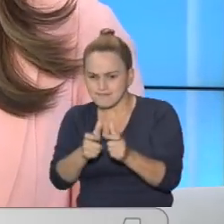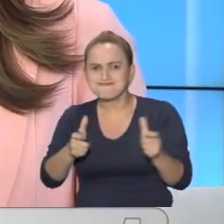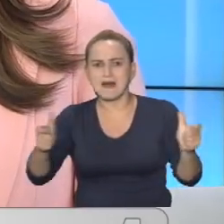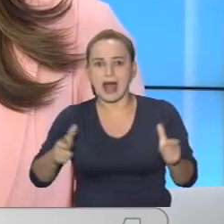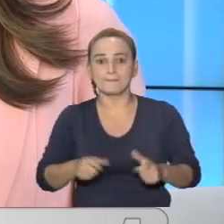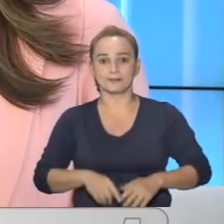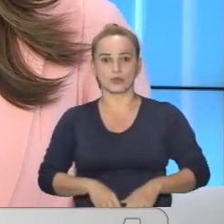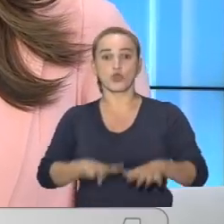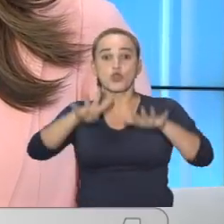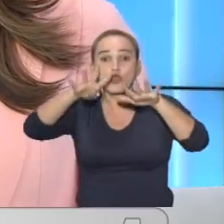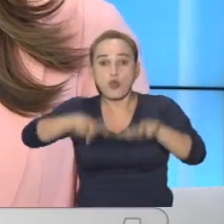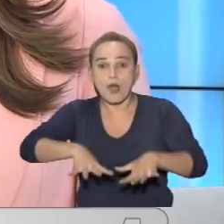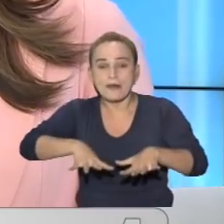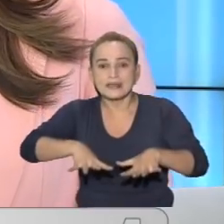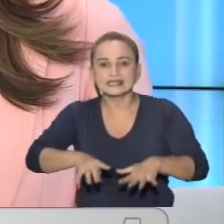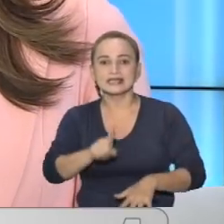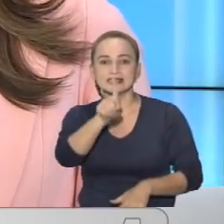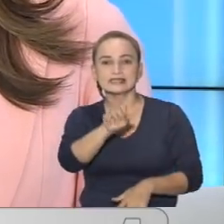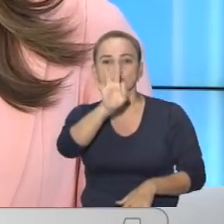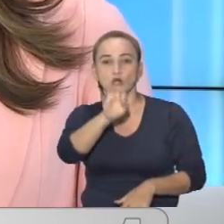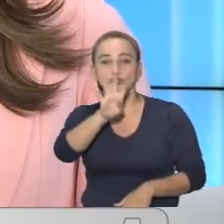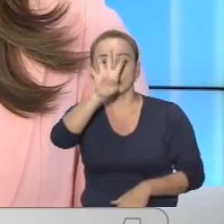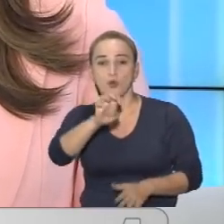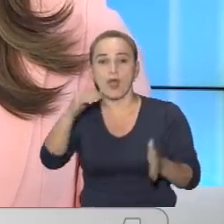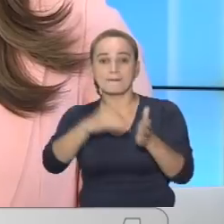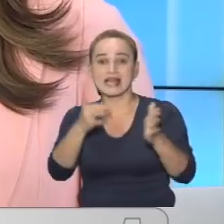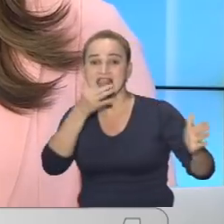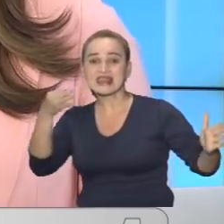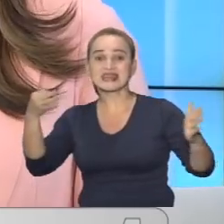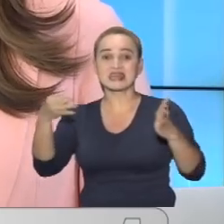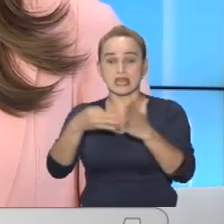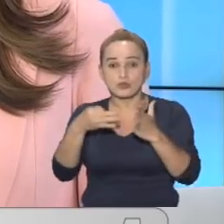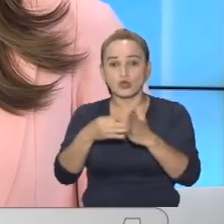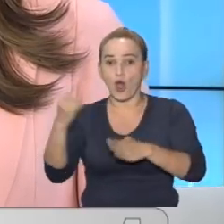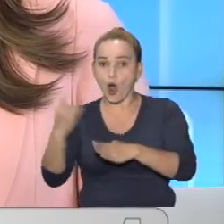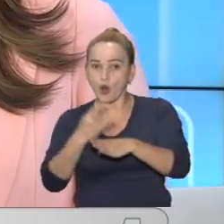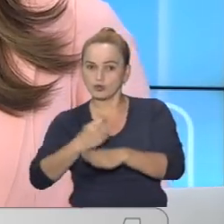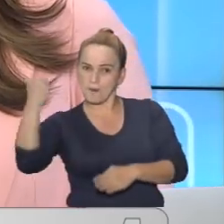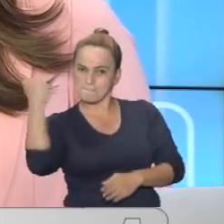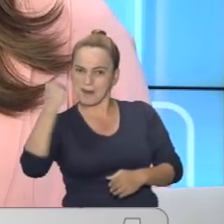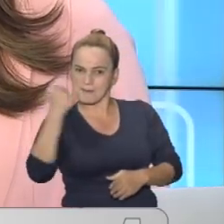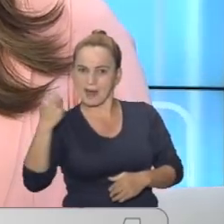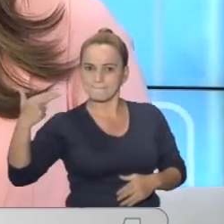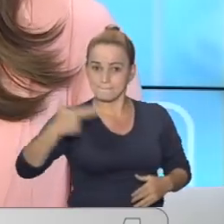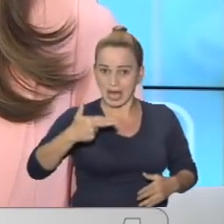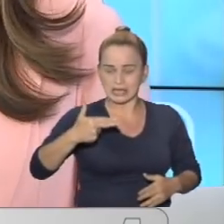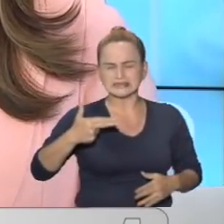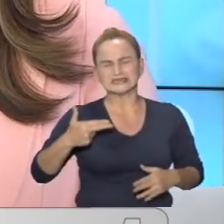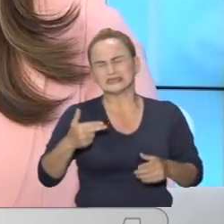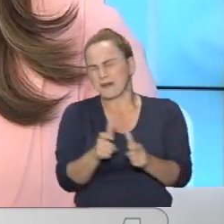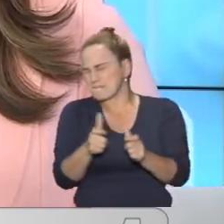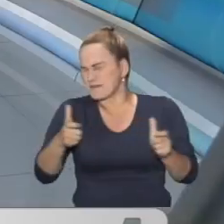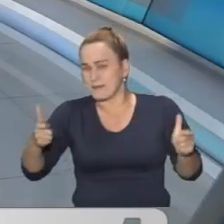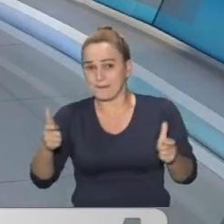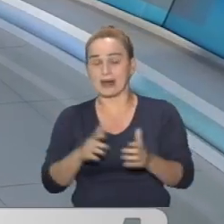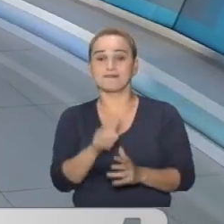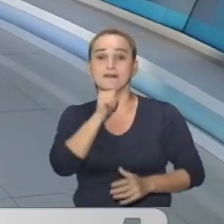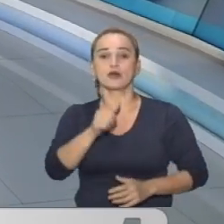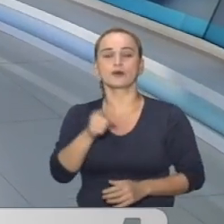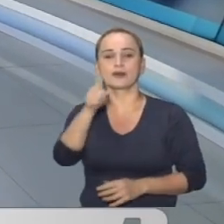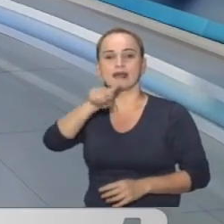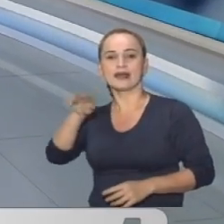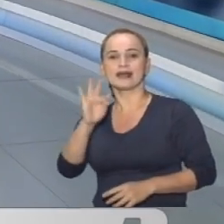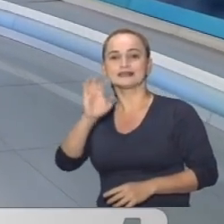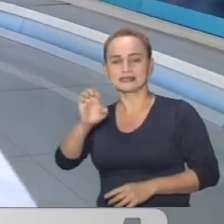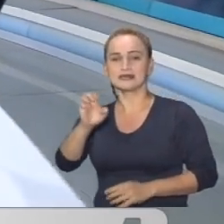En 9 meses son más de 189.000 denuncias. El uso de armas traumáticas y blancas va en aumento. Steve Luenga nos